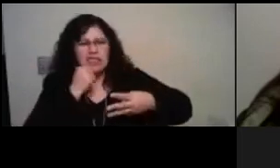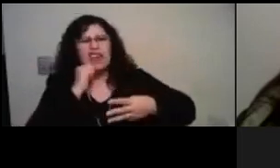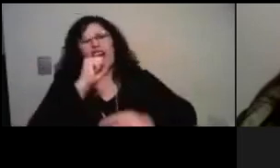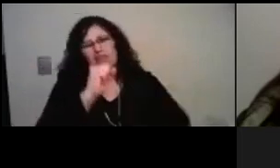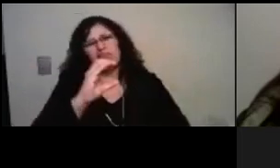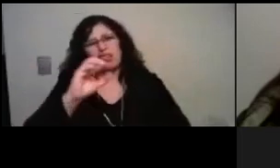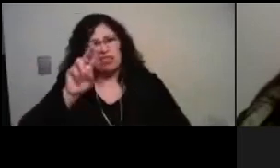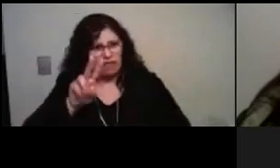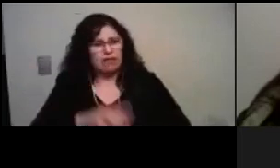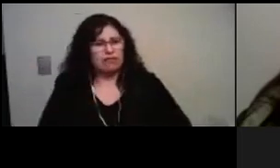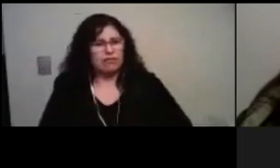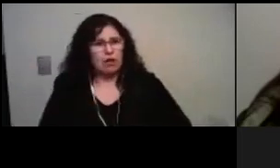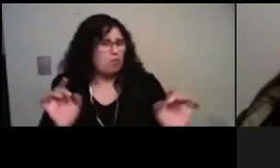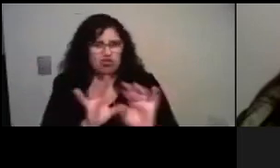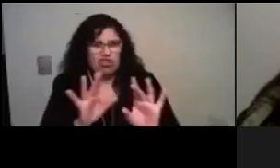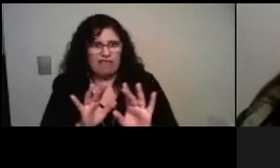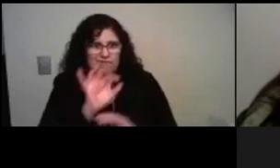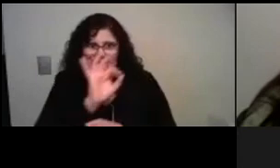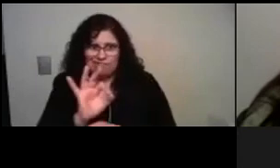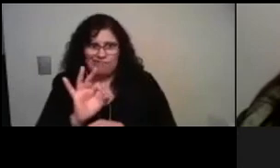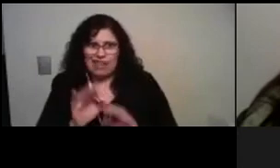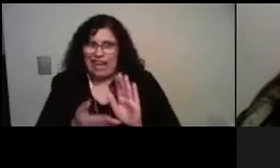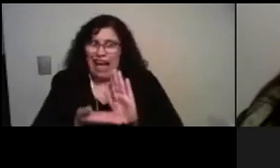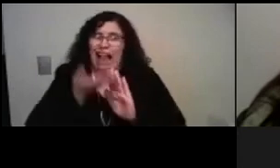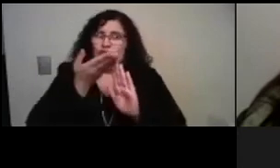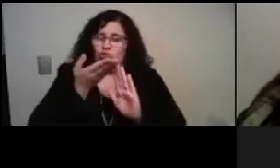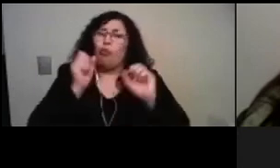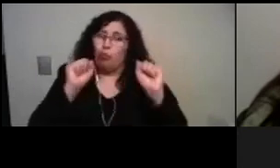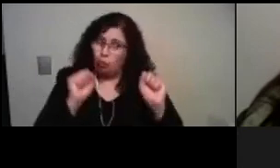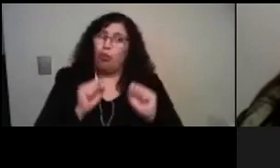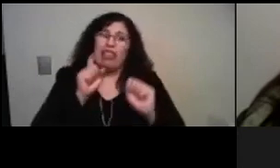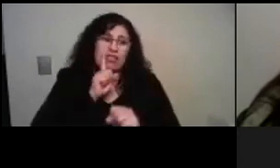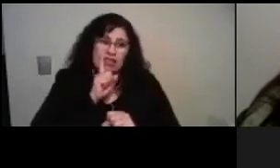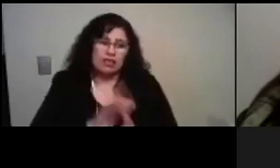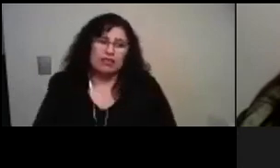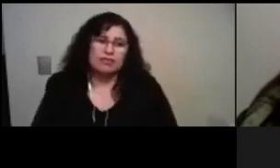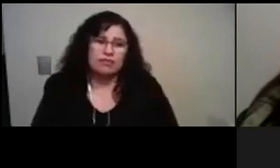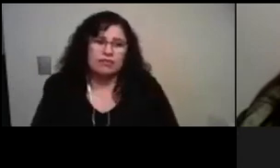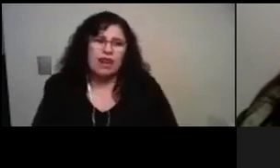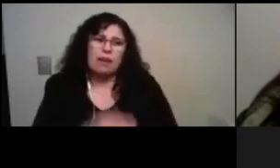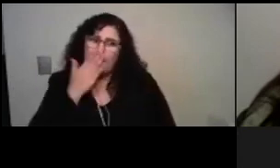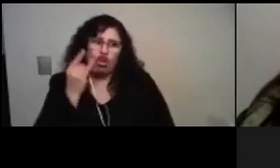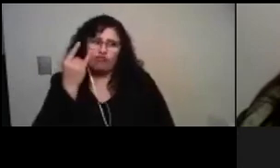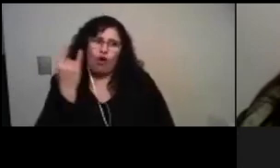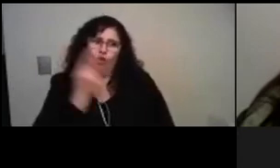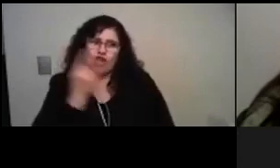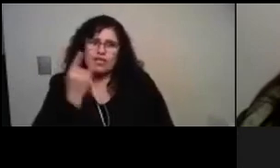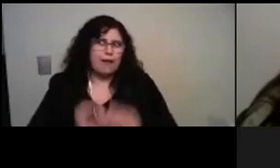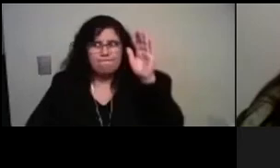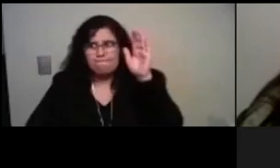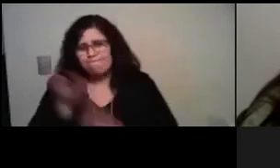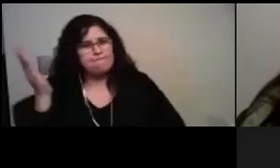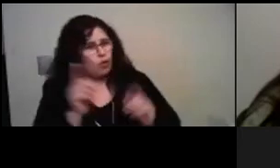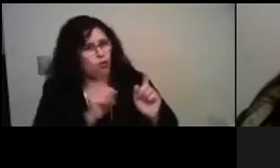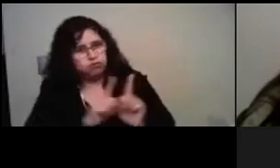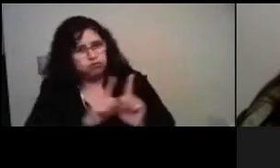accidente cerebrovascular. Entonces como que puedes ujú. llevarla directamente como a una urgencia. Sí, sí, o